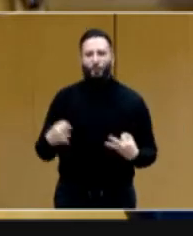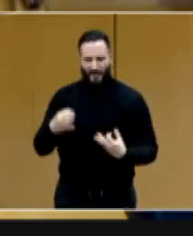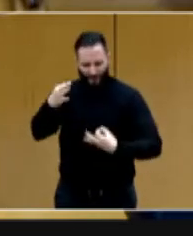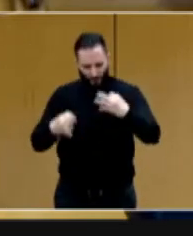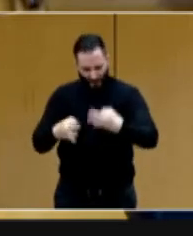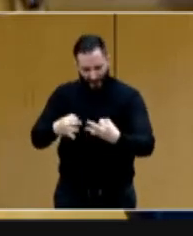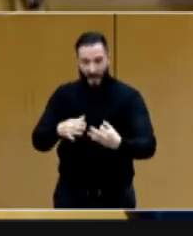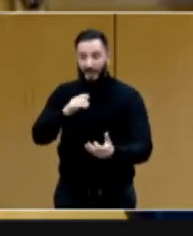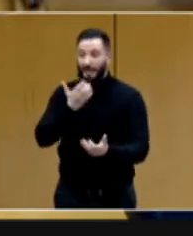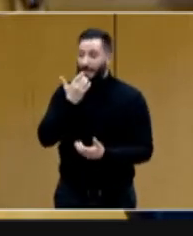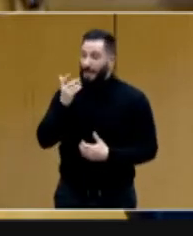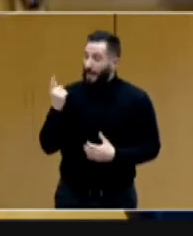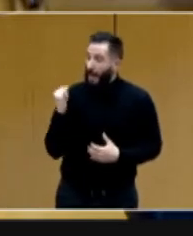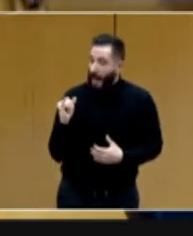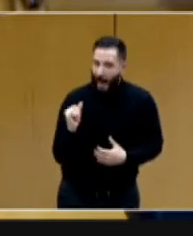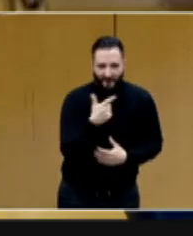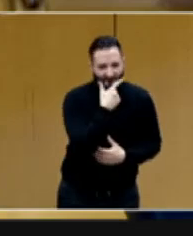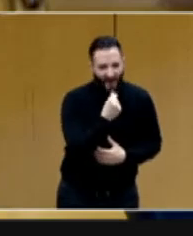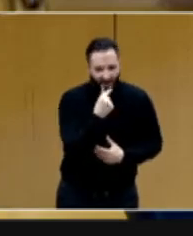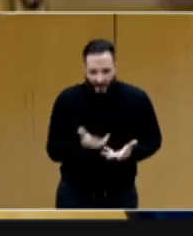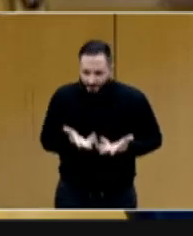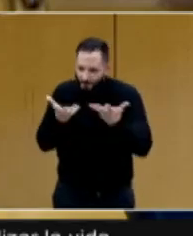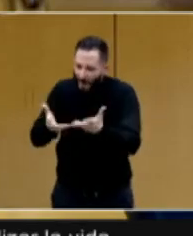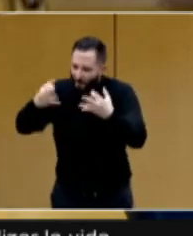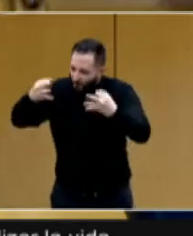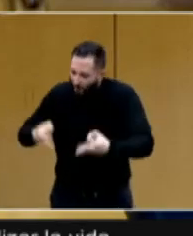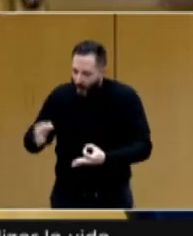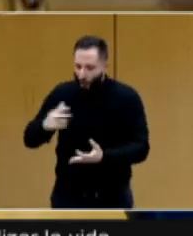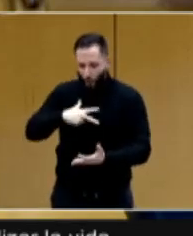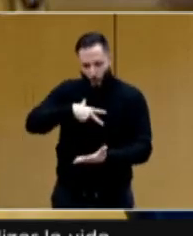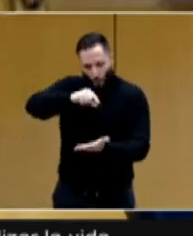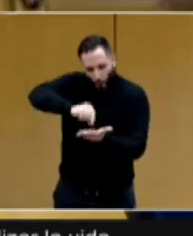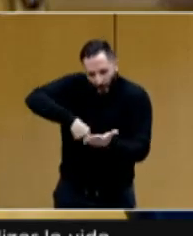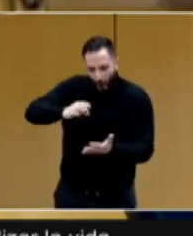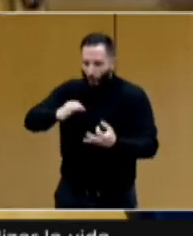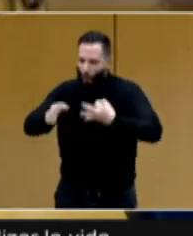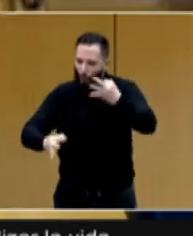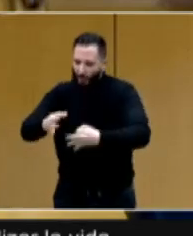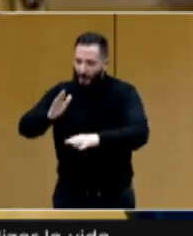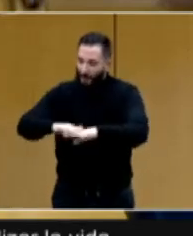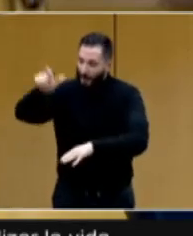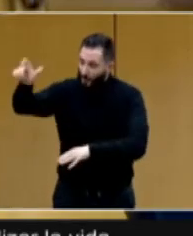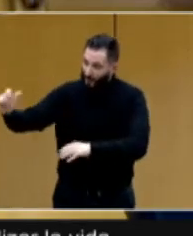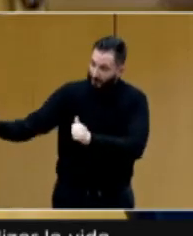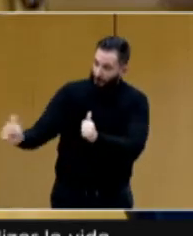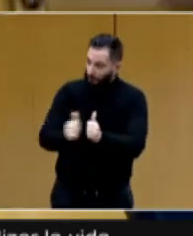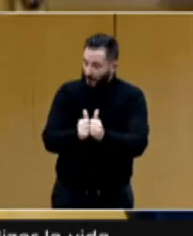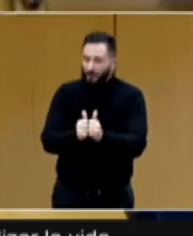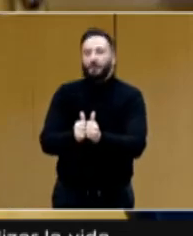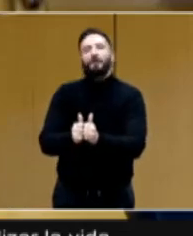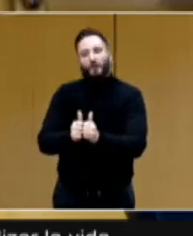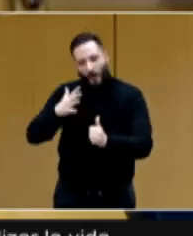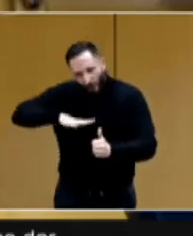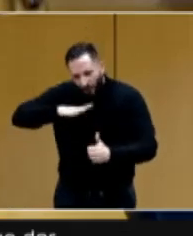facilidades de tipo formal notarial judicial para conseguir Este título legitimador procedase no adoptemos